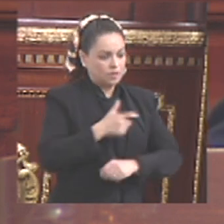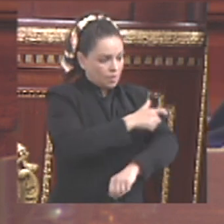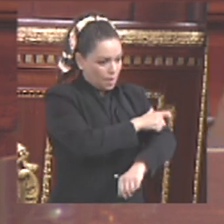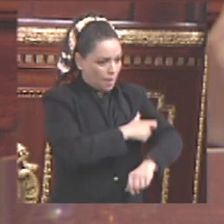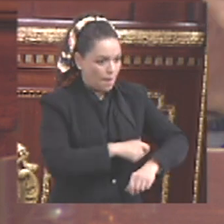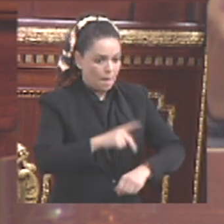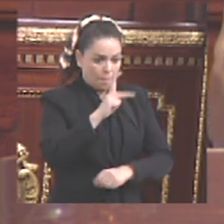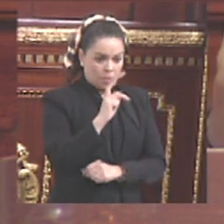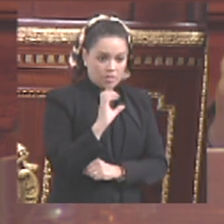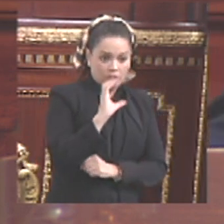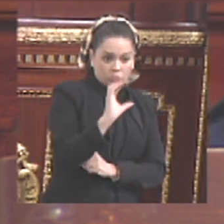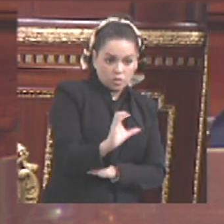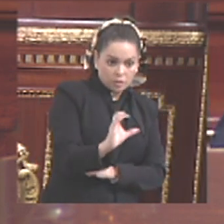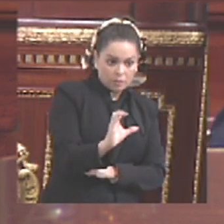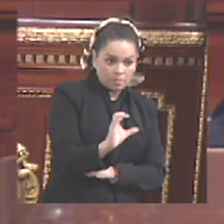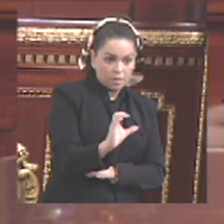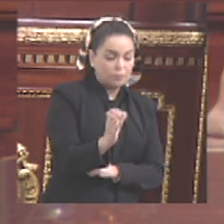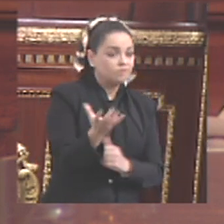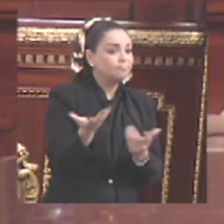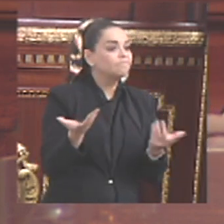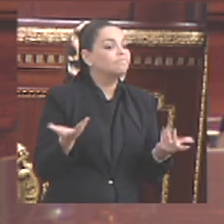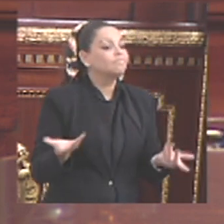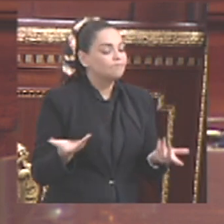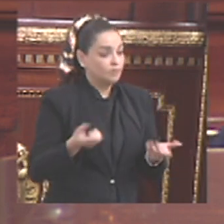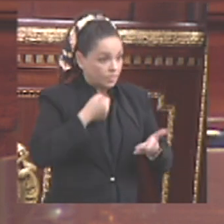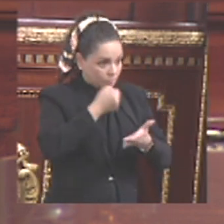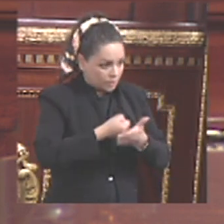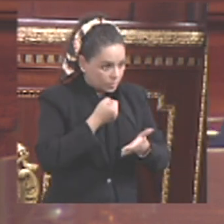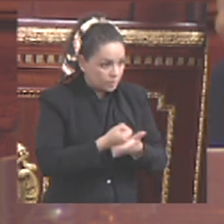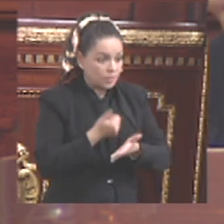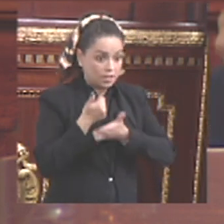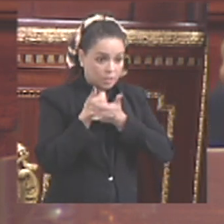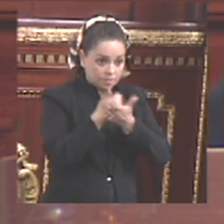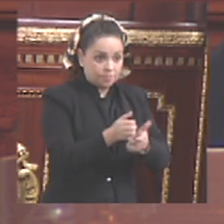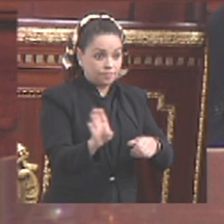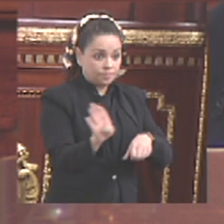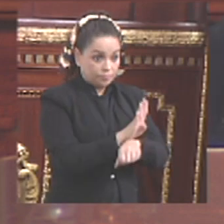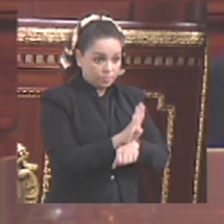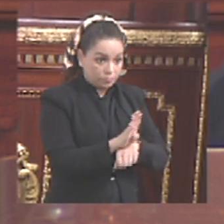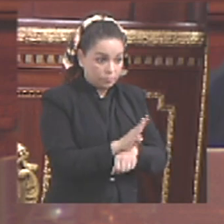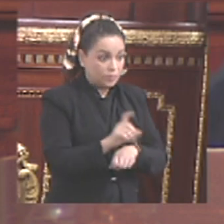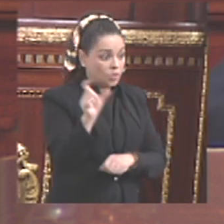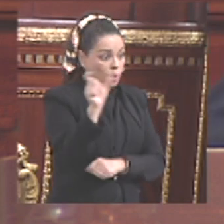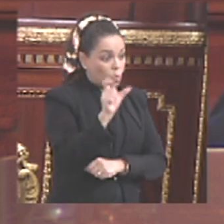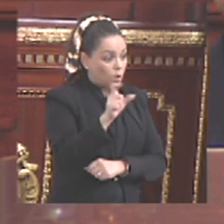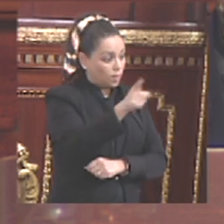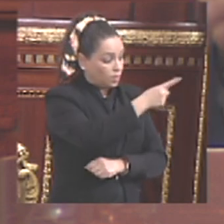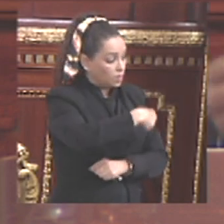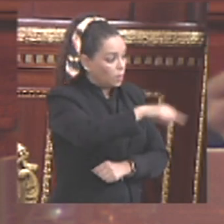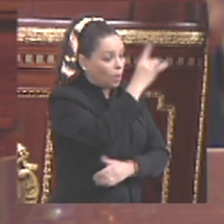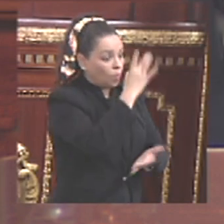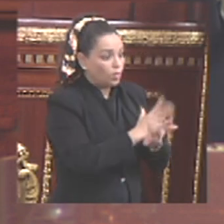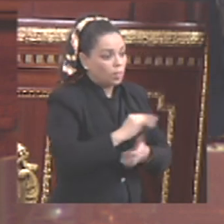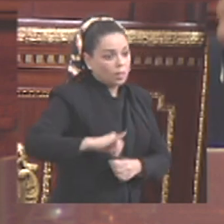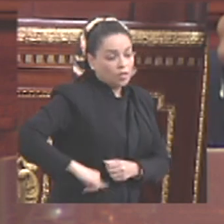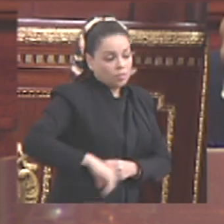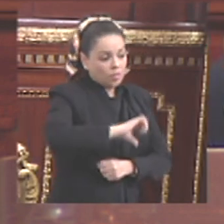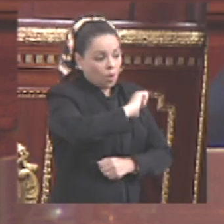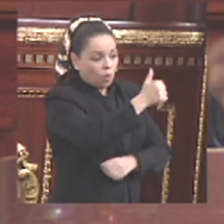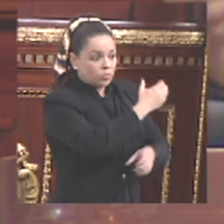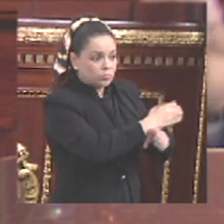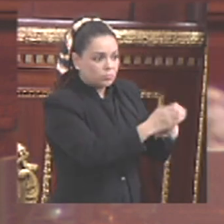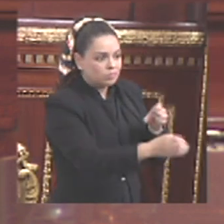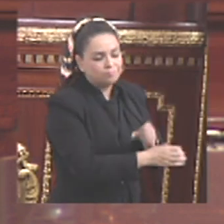abona, no ayuda, no construye. Debemos de ser claros y contundentes, resolver y